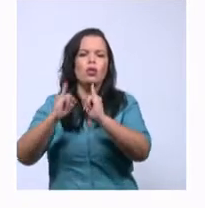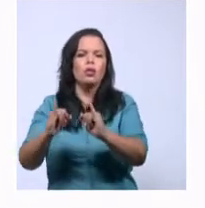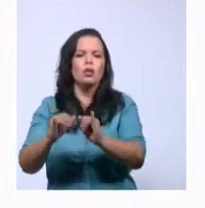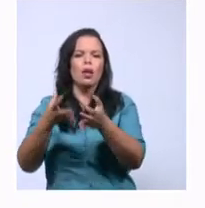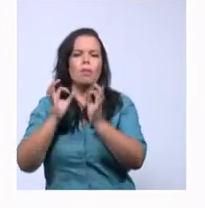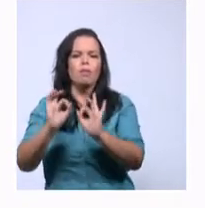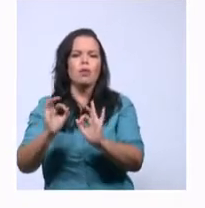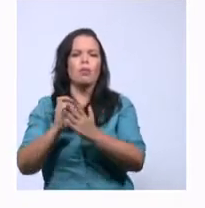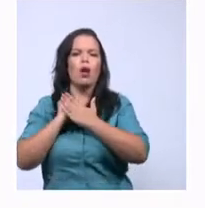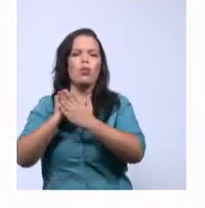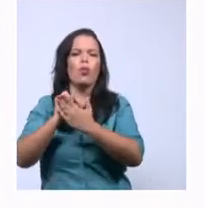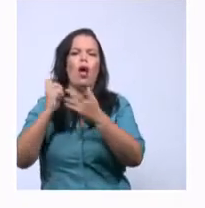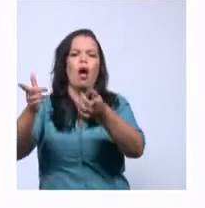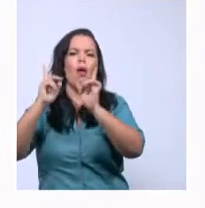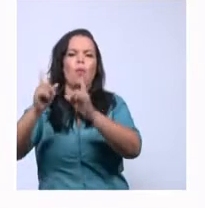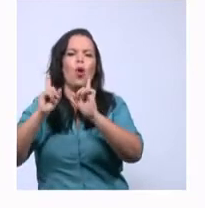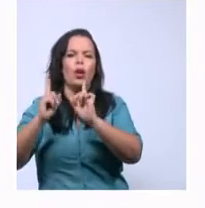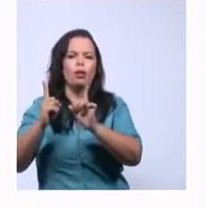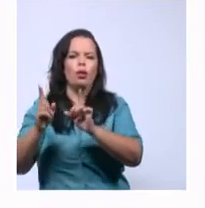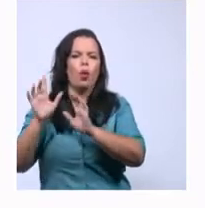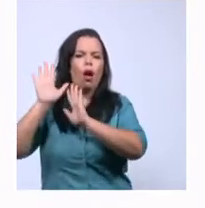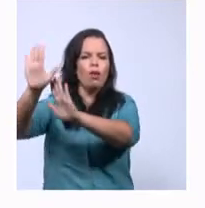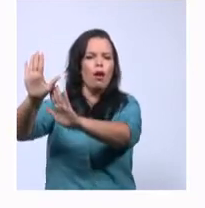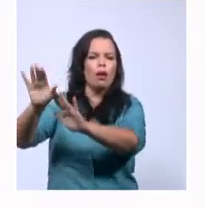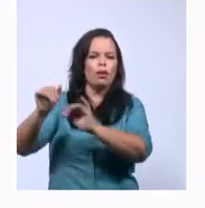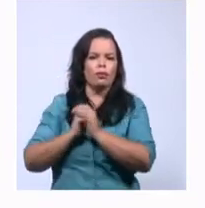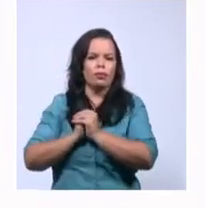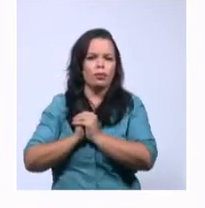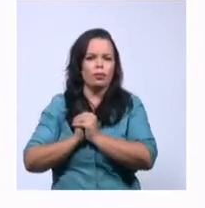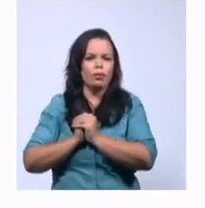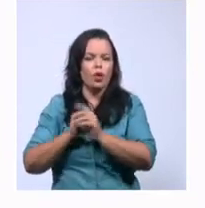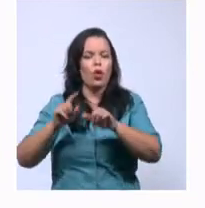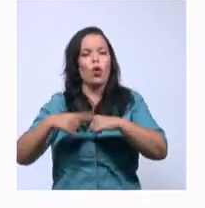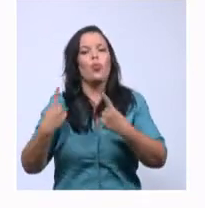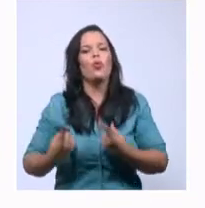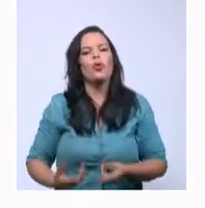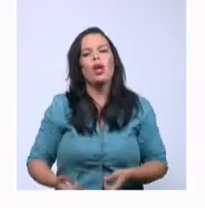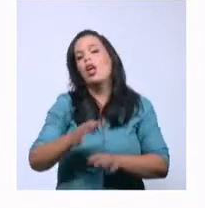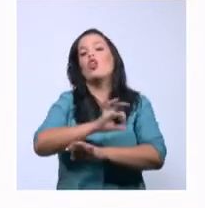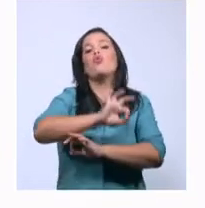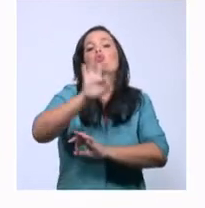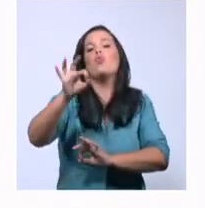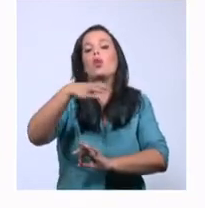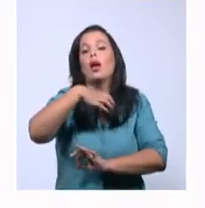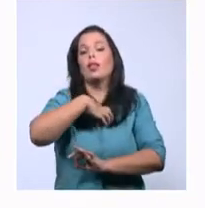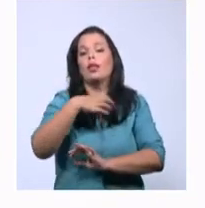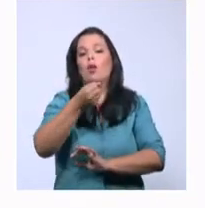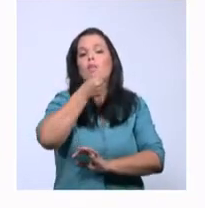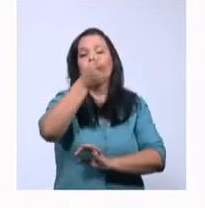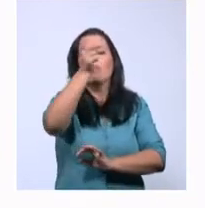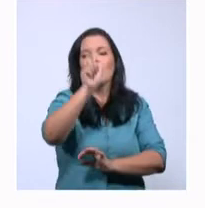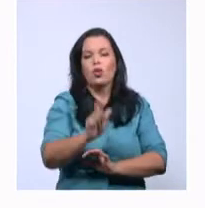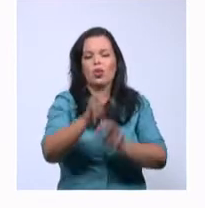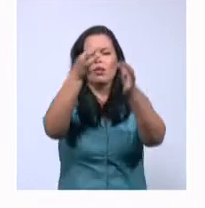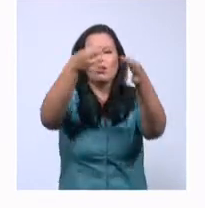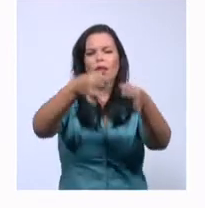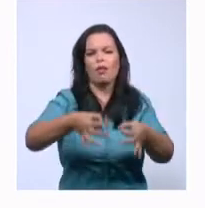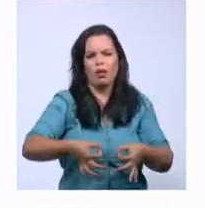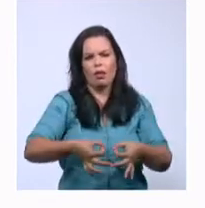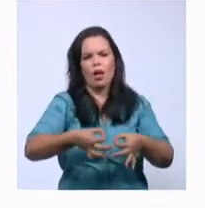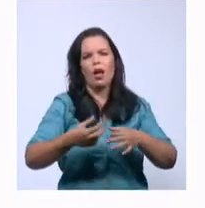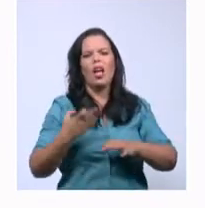declarados. No han logrado tener de su lado a un solo periodista de nuestros medios públicos. Esos que ellos insultan,